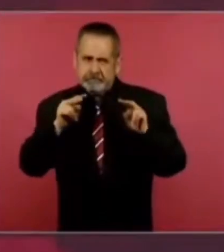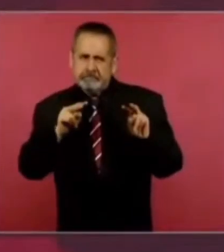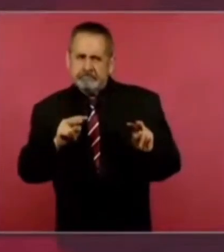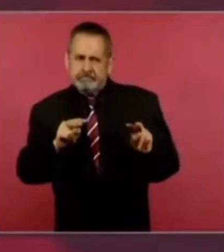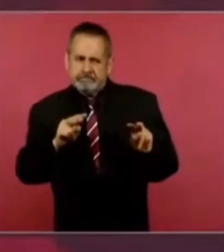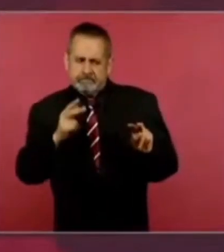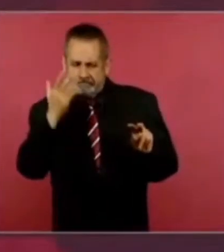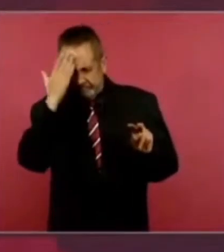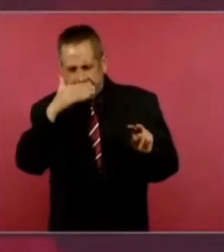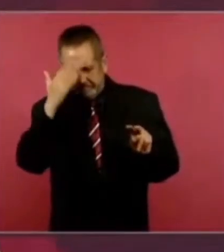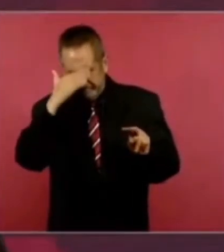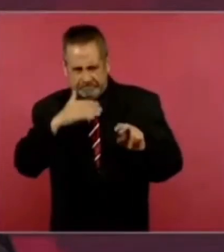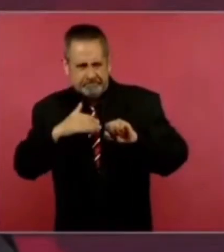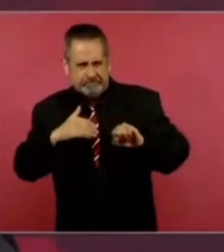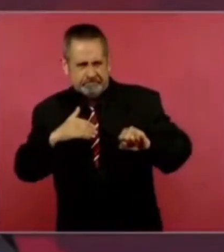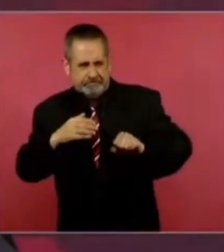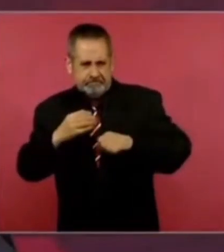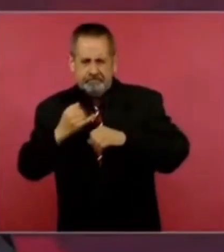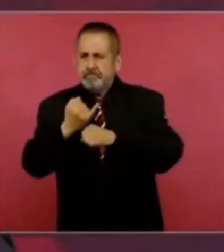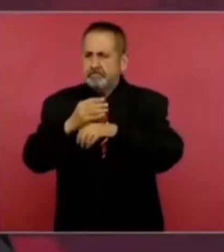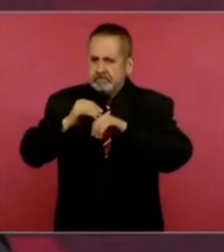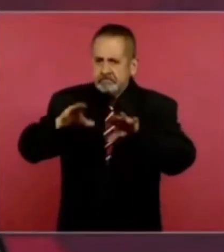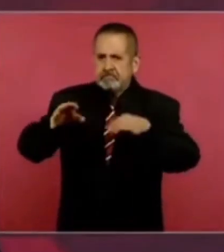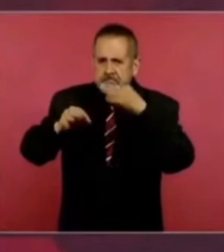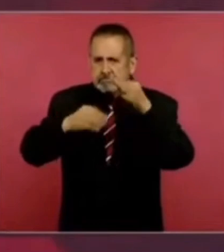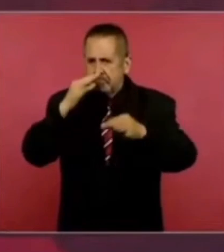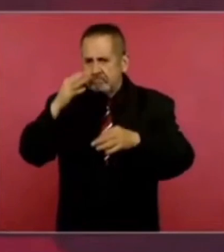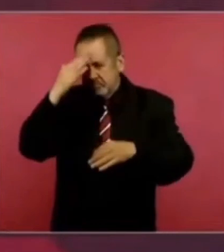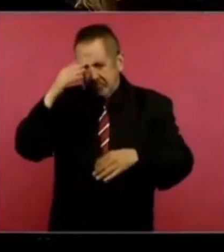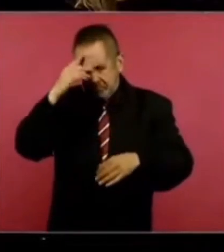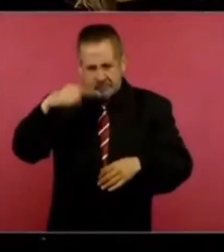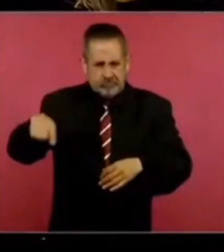mucho más informada, ¿no?